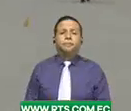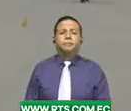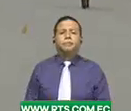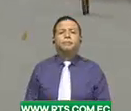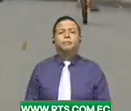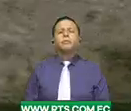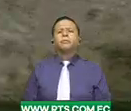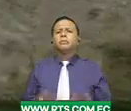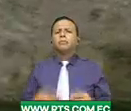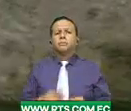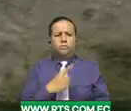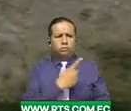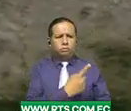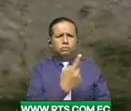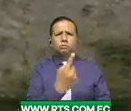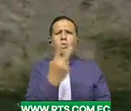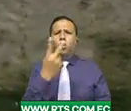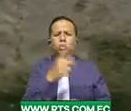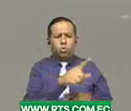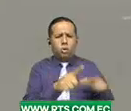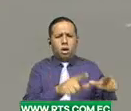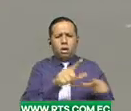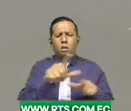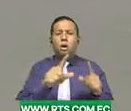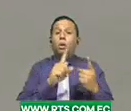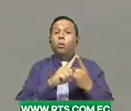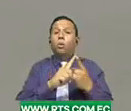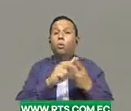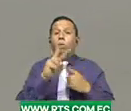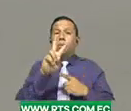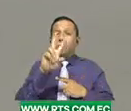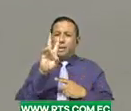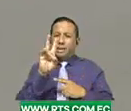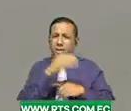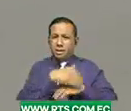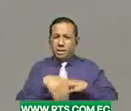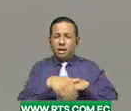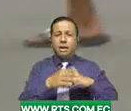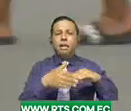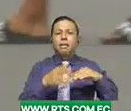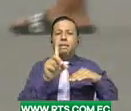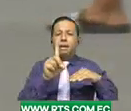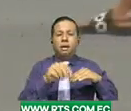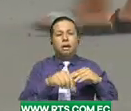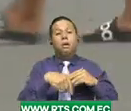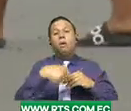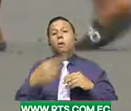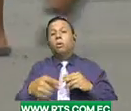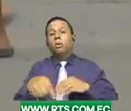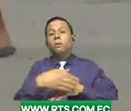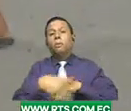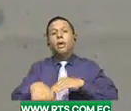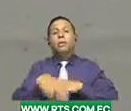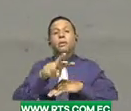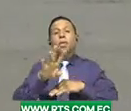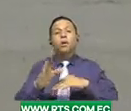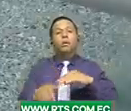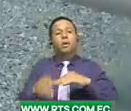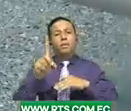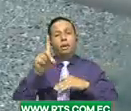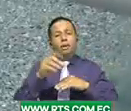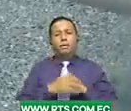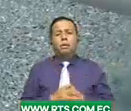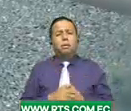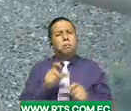Fueron dos escenarios de la balacera. El primero se dio en las calles 27 y la D, y el segundo en la 24 y la D. Según testigos,